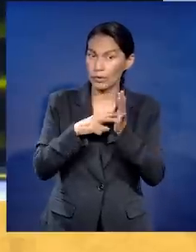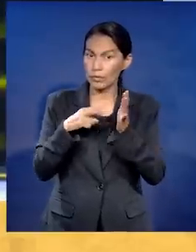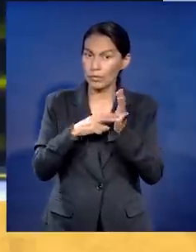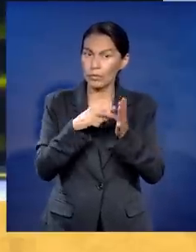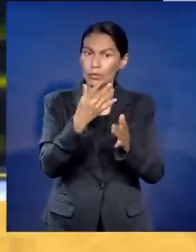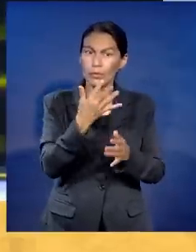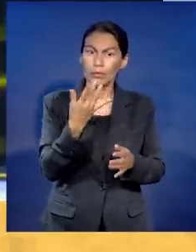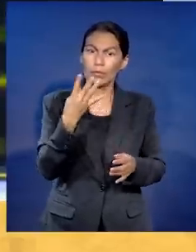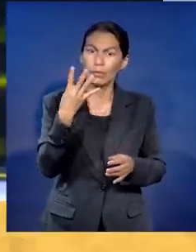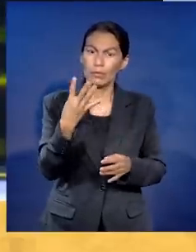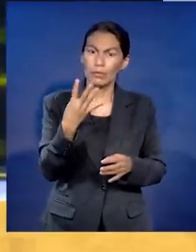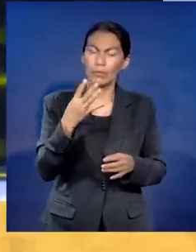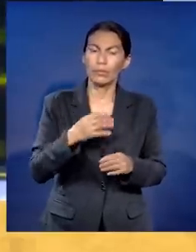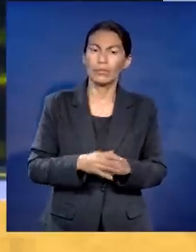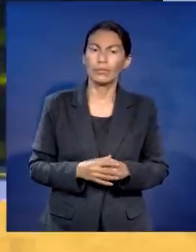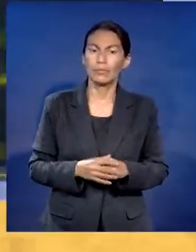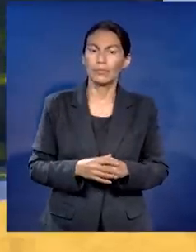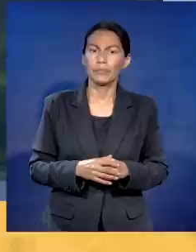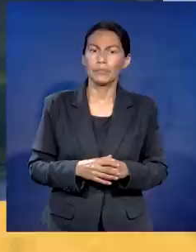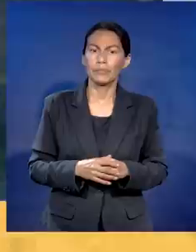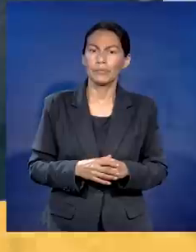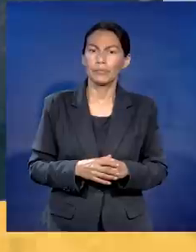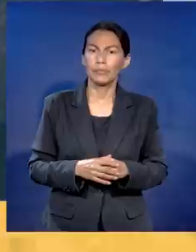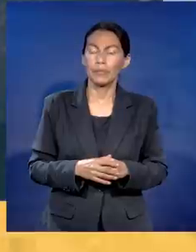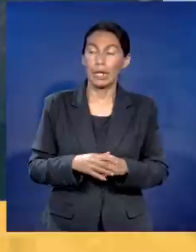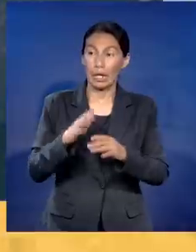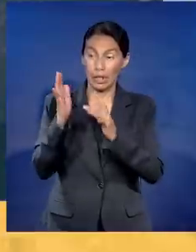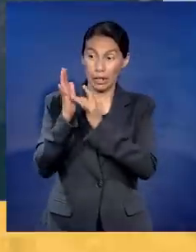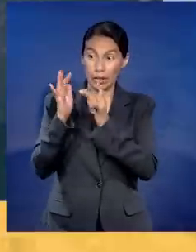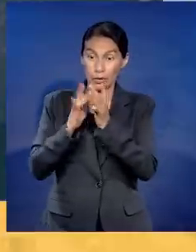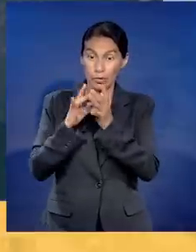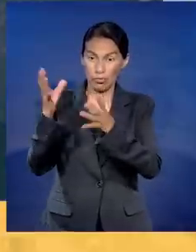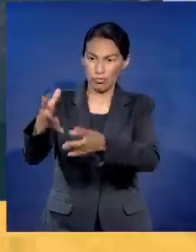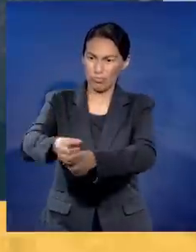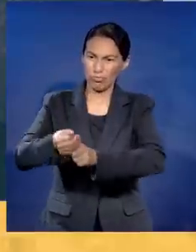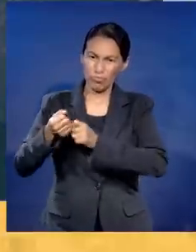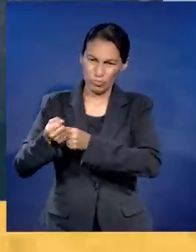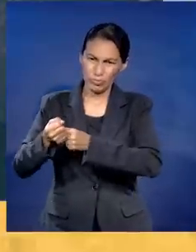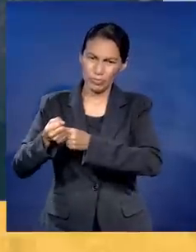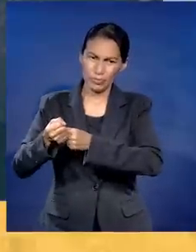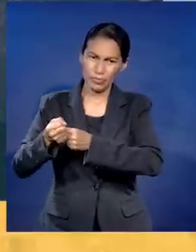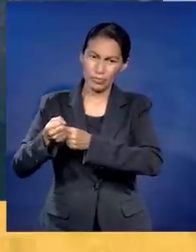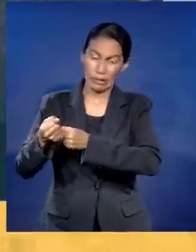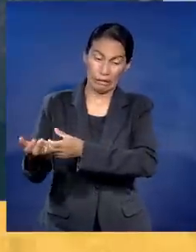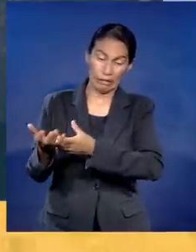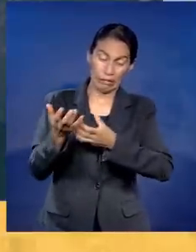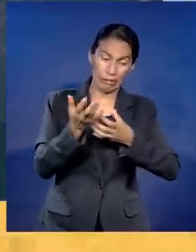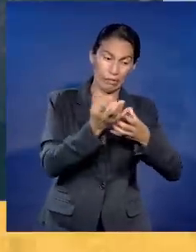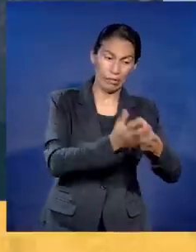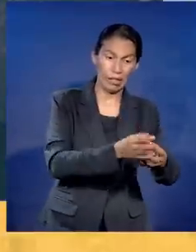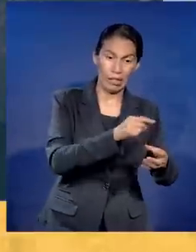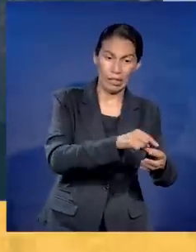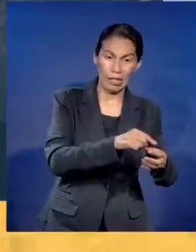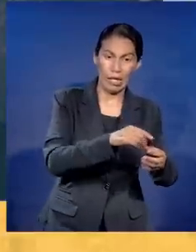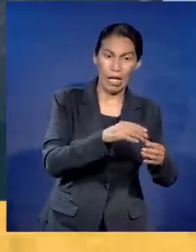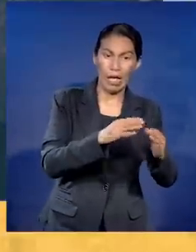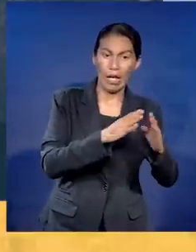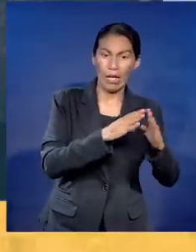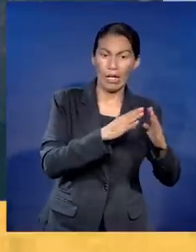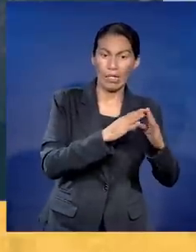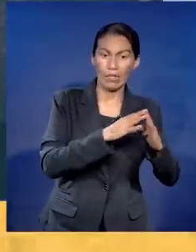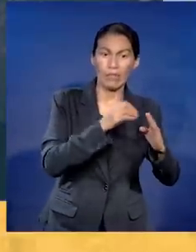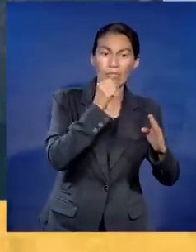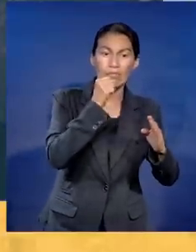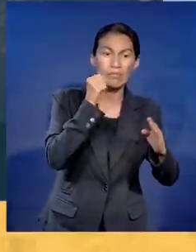54. Y prendiéndole, es decir, a Jesús, le llevaron y le condujeron a casa del sumo